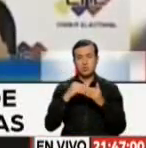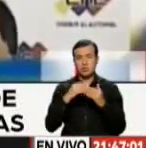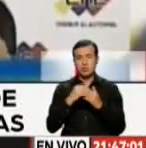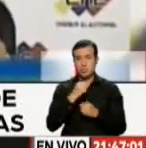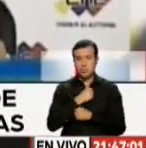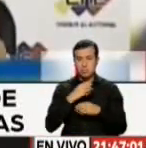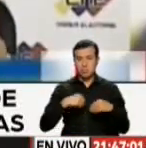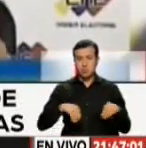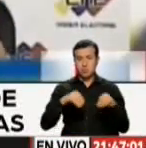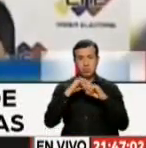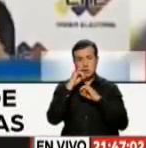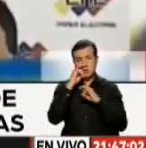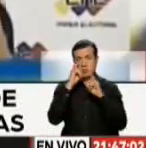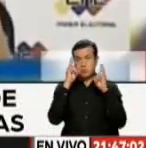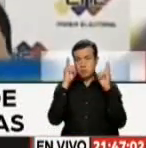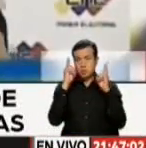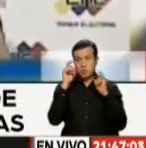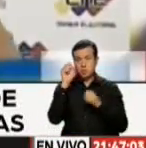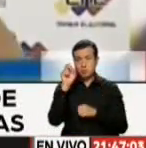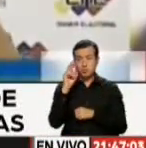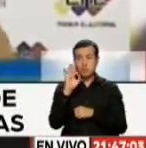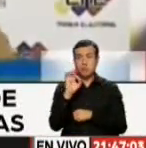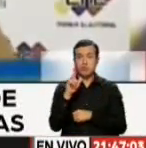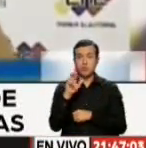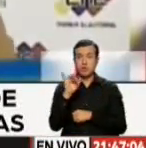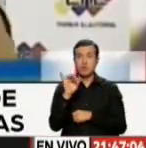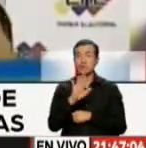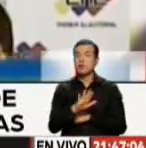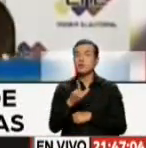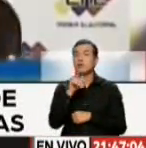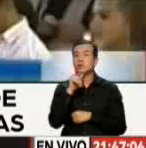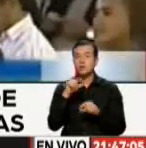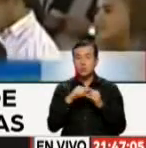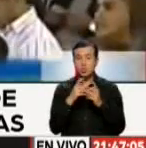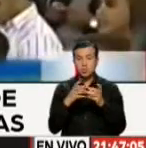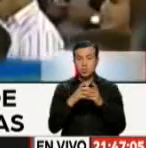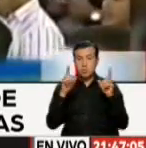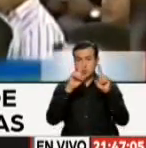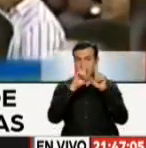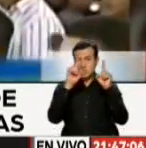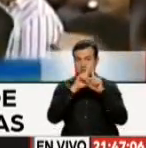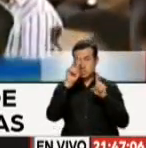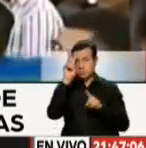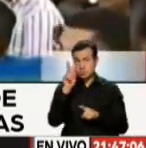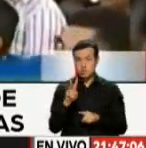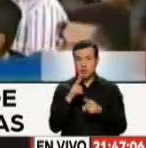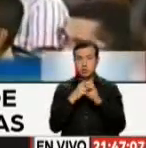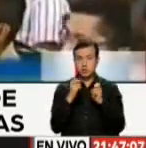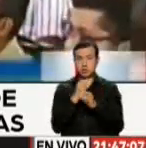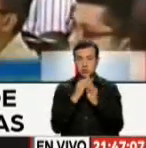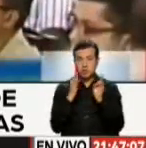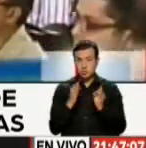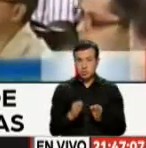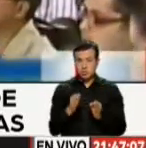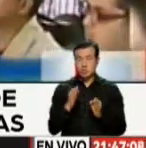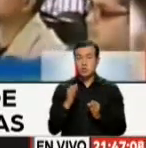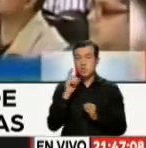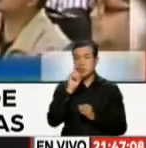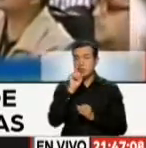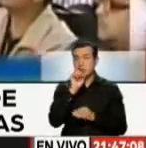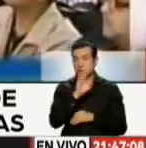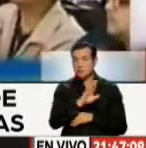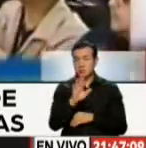propiedades de lujo y otros activos en el sur de la Florida, vinculados con una red de empresarios venezolanos y exfuncionarios del régimen de Nicolás